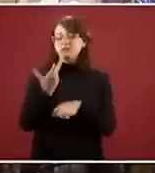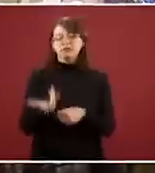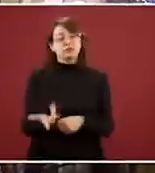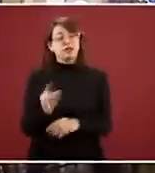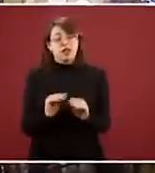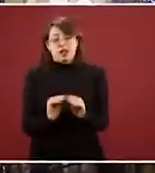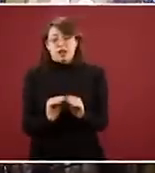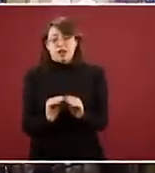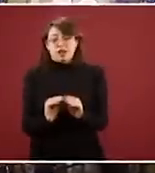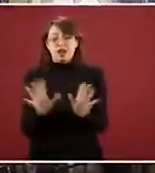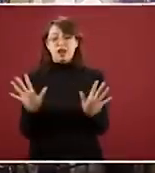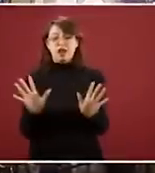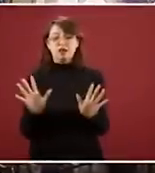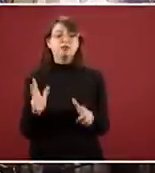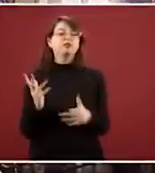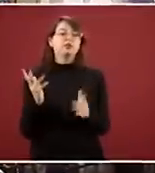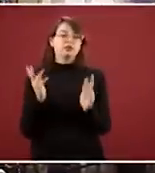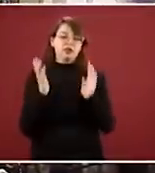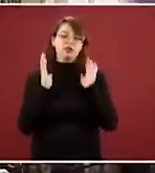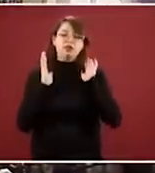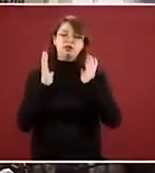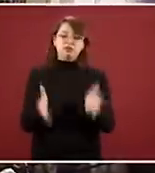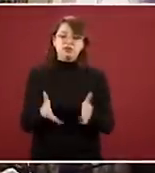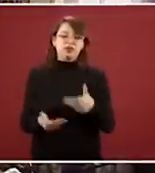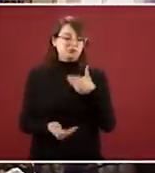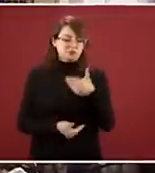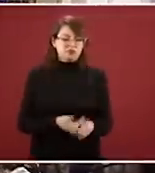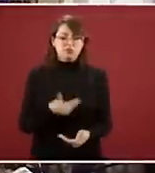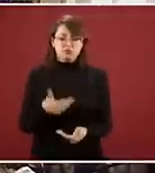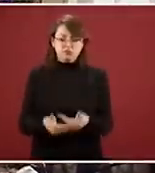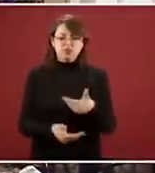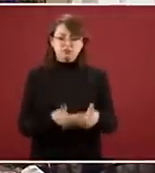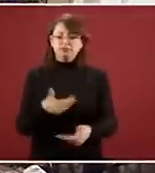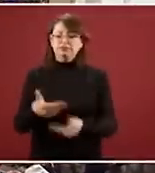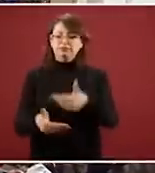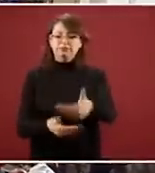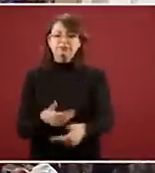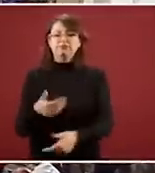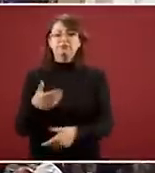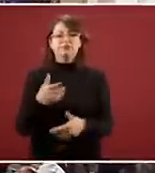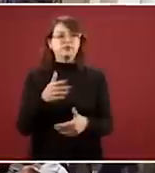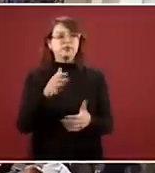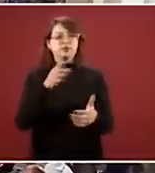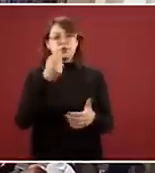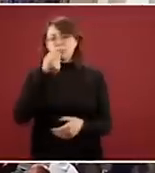luego que ya se avanzó en comprar las medicinas,